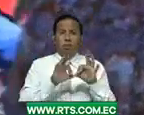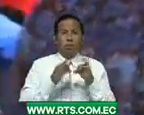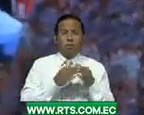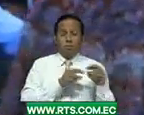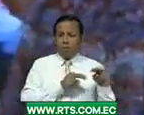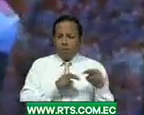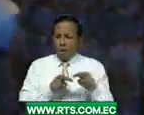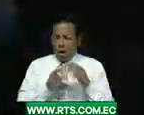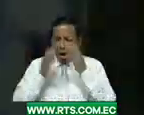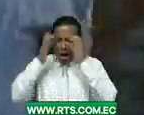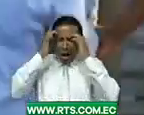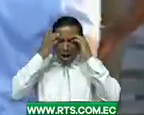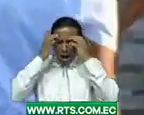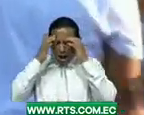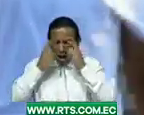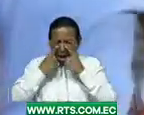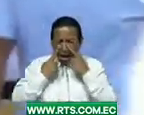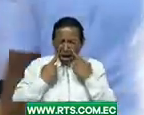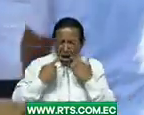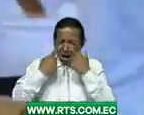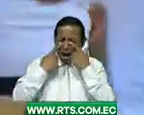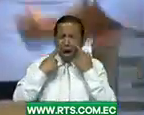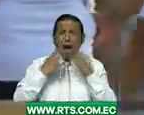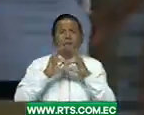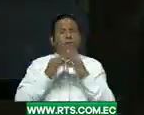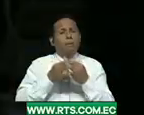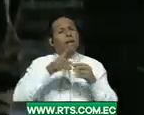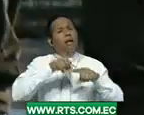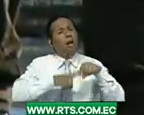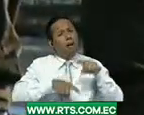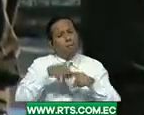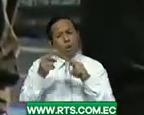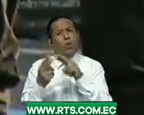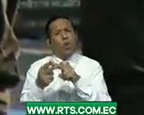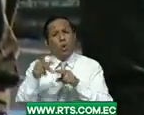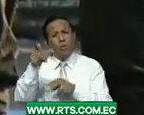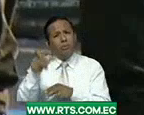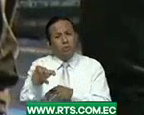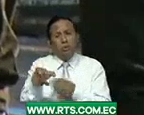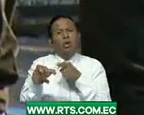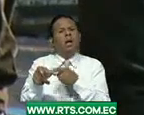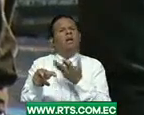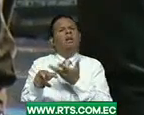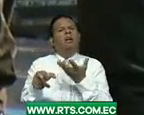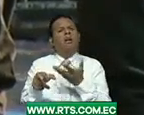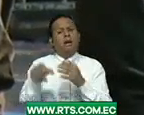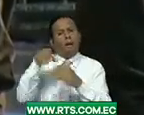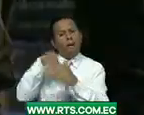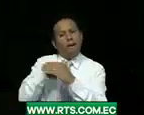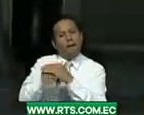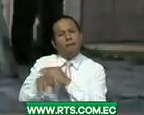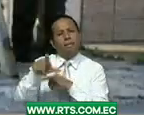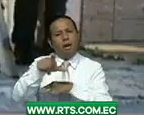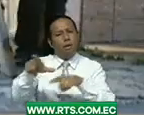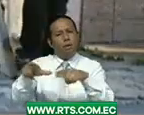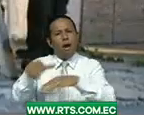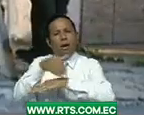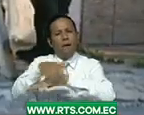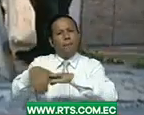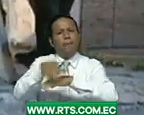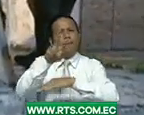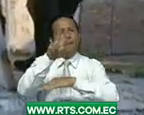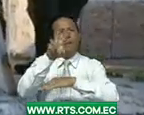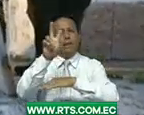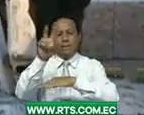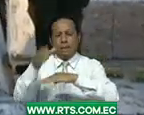conjugados al mismo tiempo por toda una familia y amigos cercanos. La víctima había llegado hasta esta peluquería en las calles 27 y la